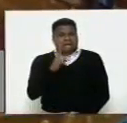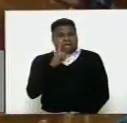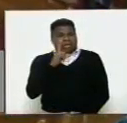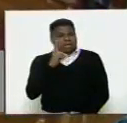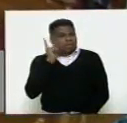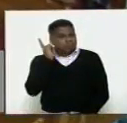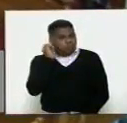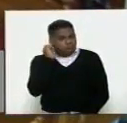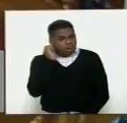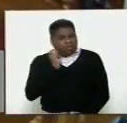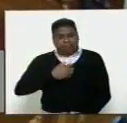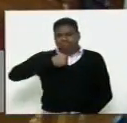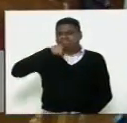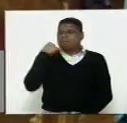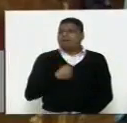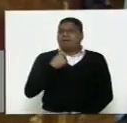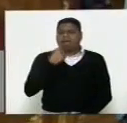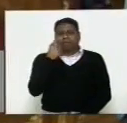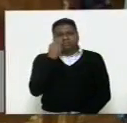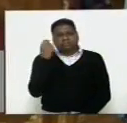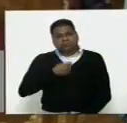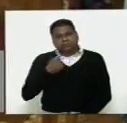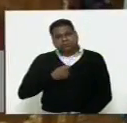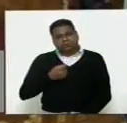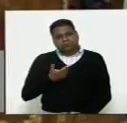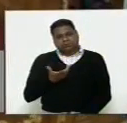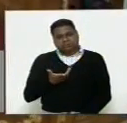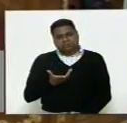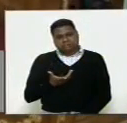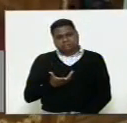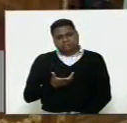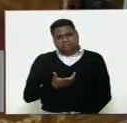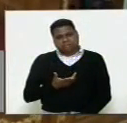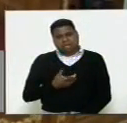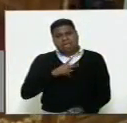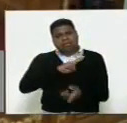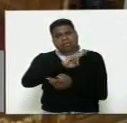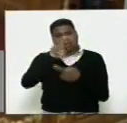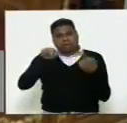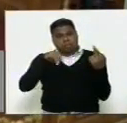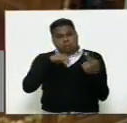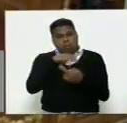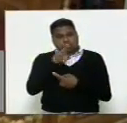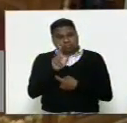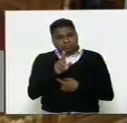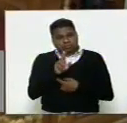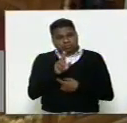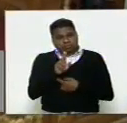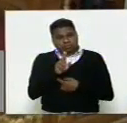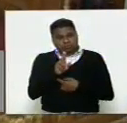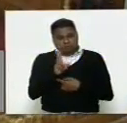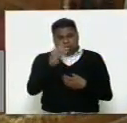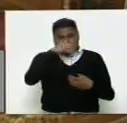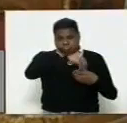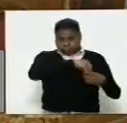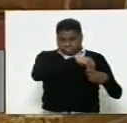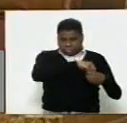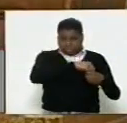los hombres. Las conozco en la revolución y fuera de